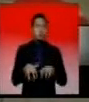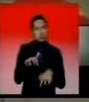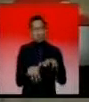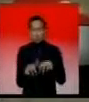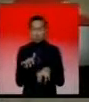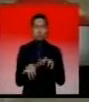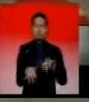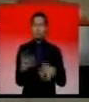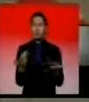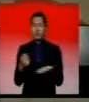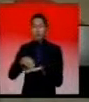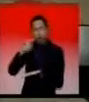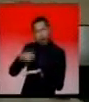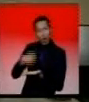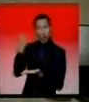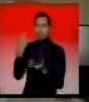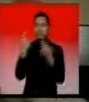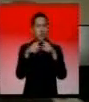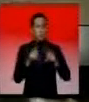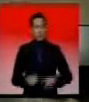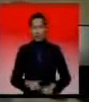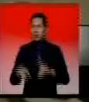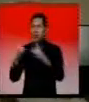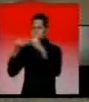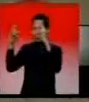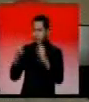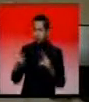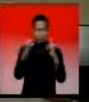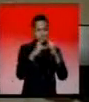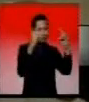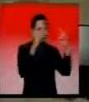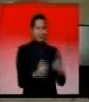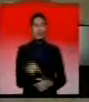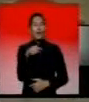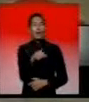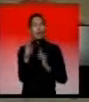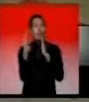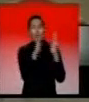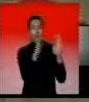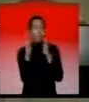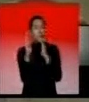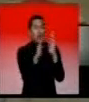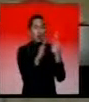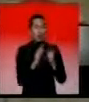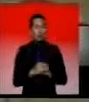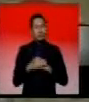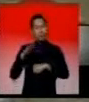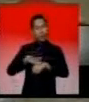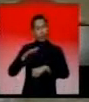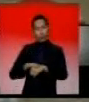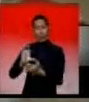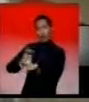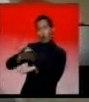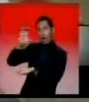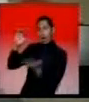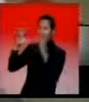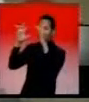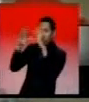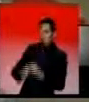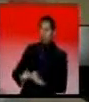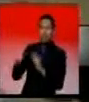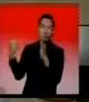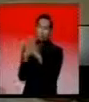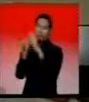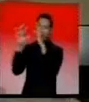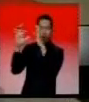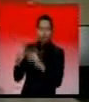para comedores. Entonces van a ser instaladas en un área que puede ser en la misma institución educativa o un área que esté